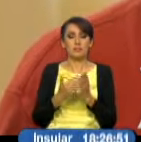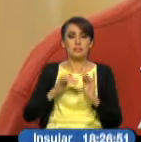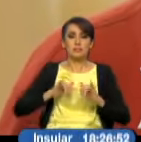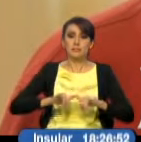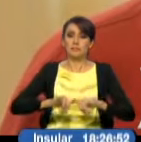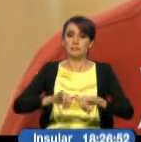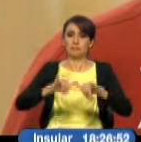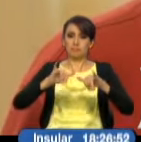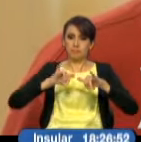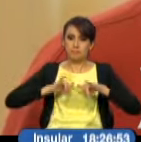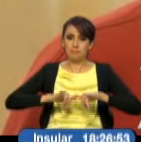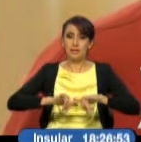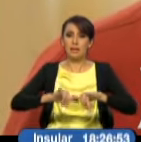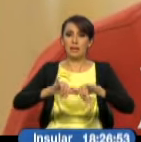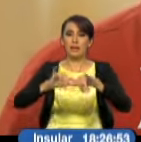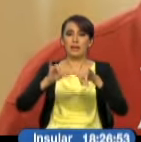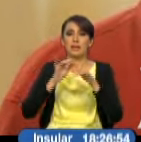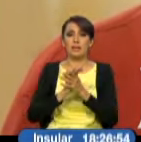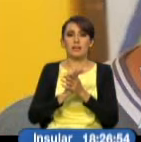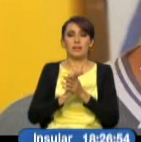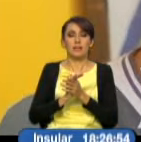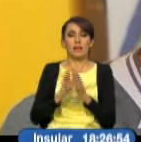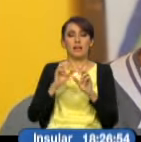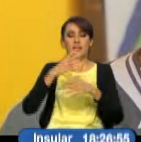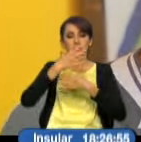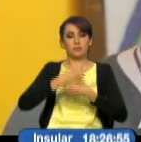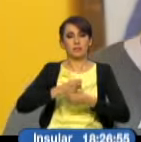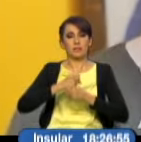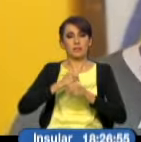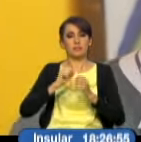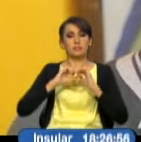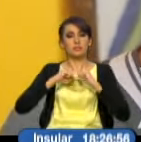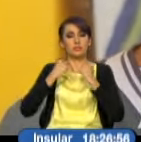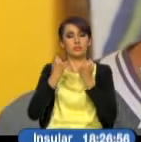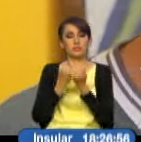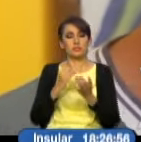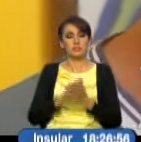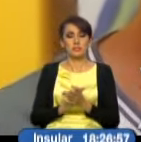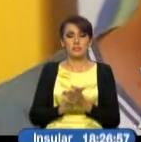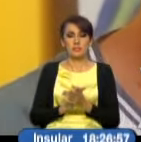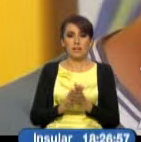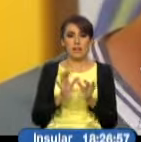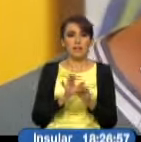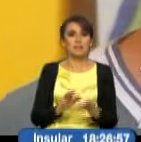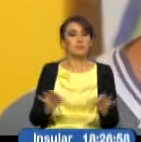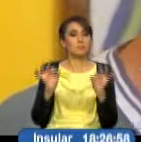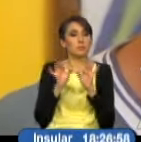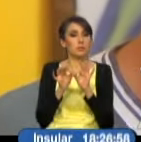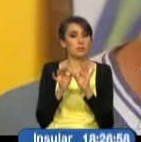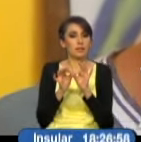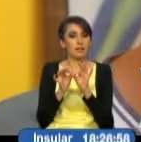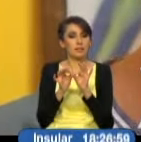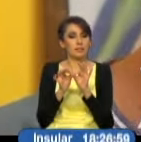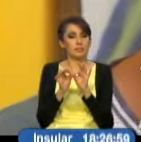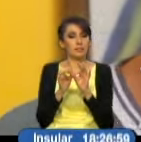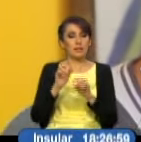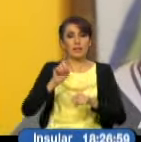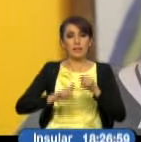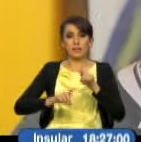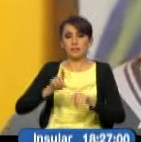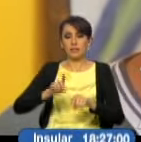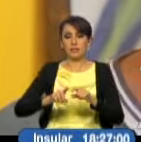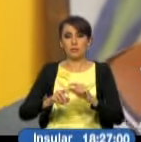desde el punto de vista de la progresividad social. Particularmente el sector de la construcción destaca, pasando de una